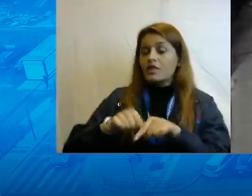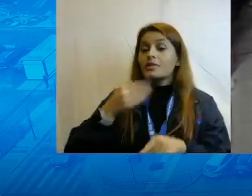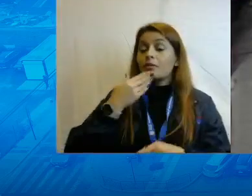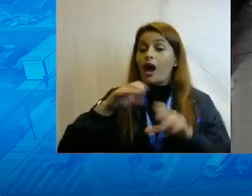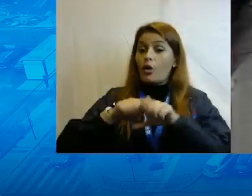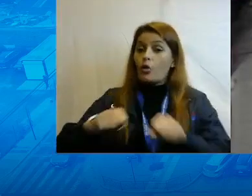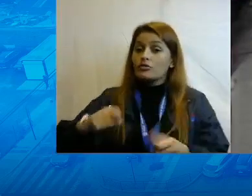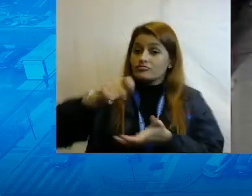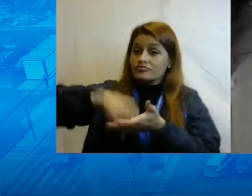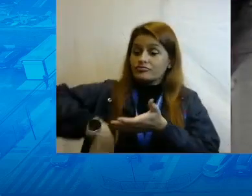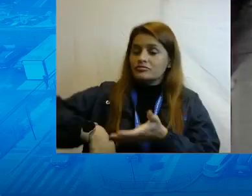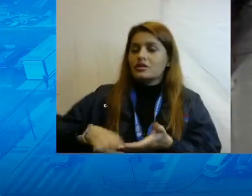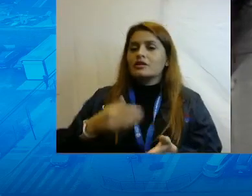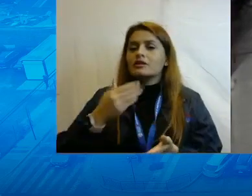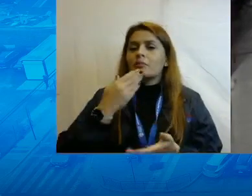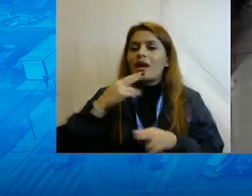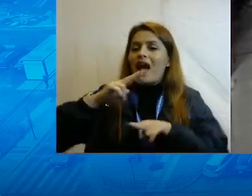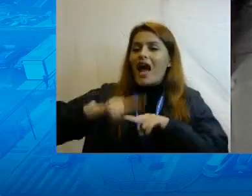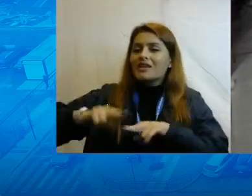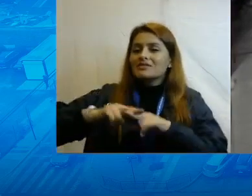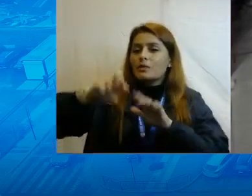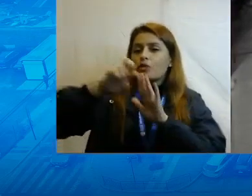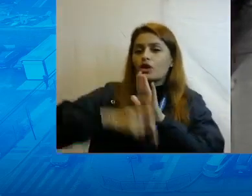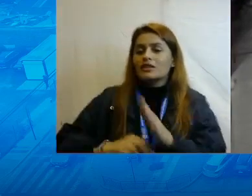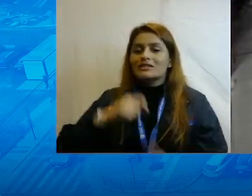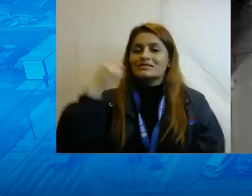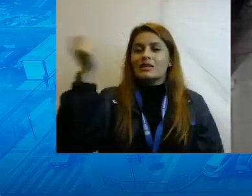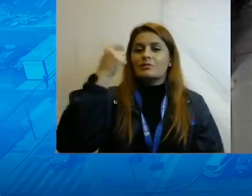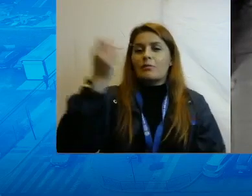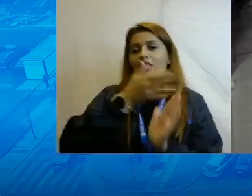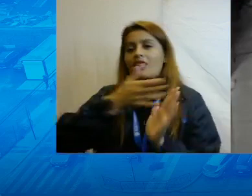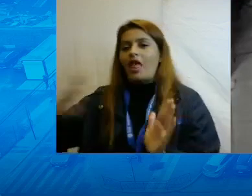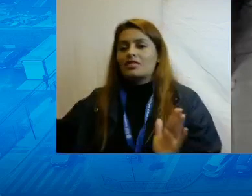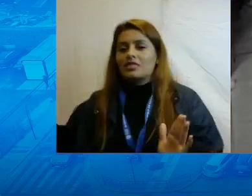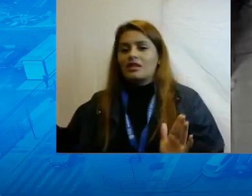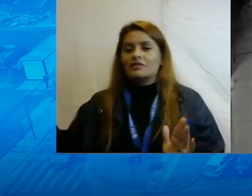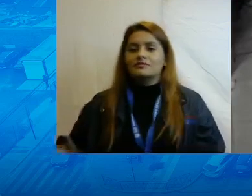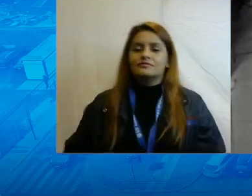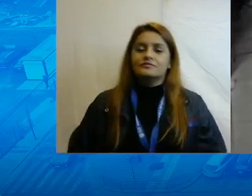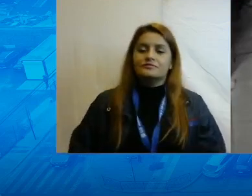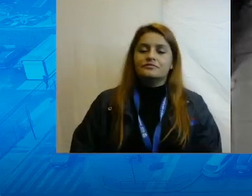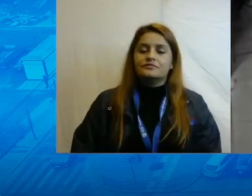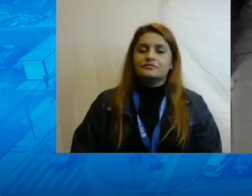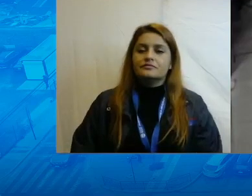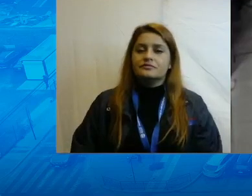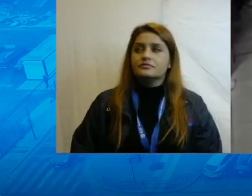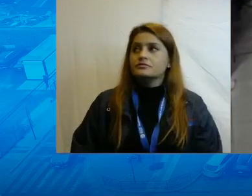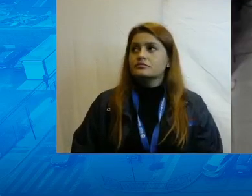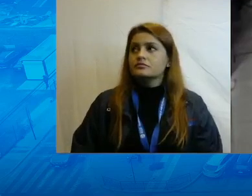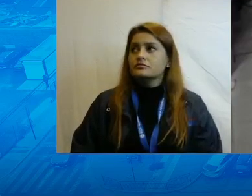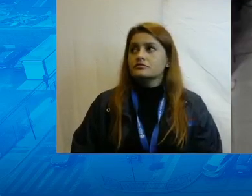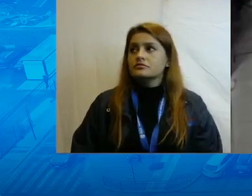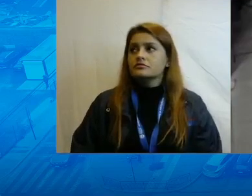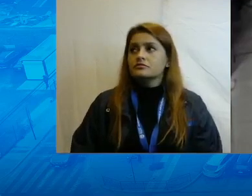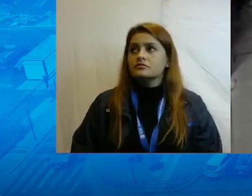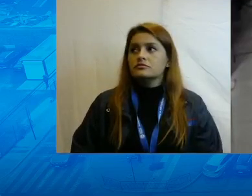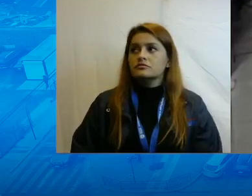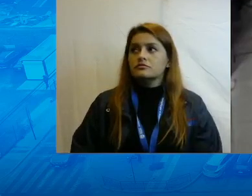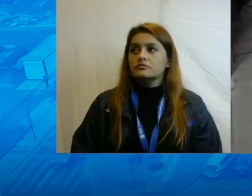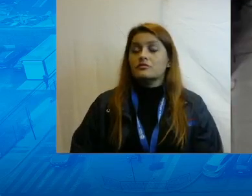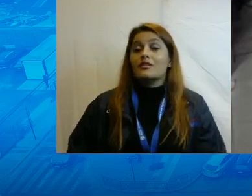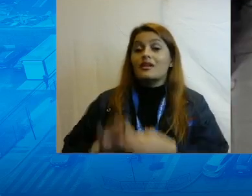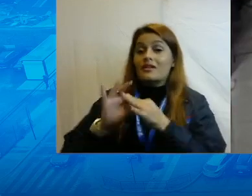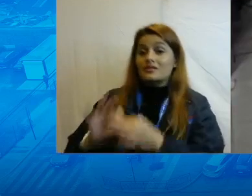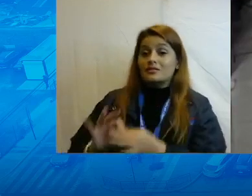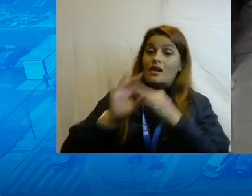y la ejecución de los proyectos a contar del 5 de septiembre en adelante, contando con 4 meses las organizaciones. Gracias, Diego.